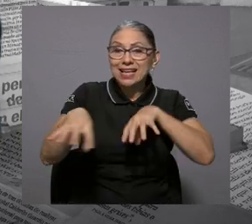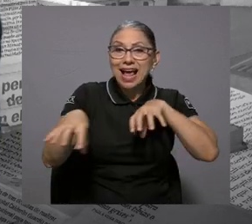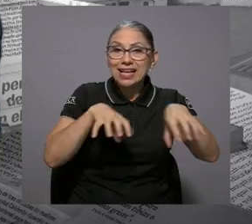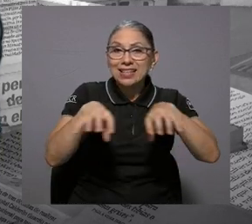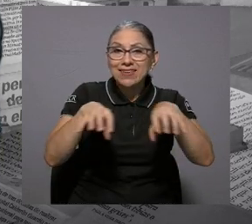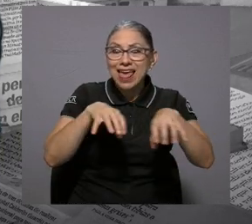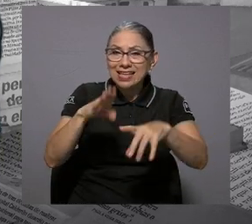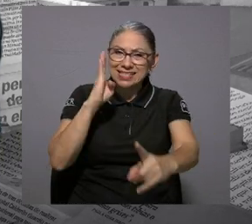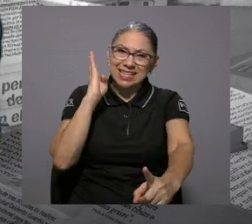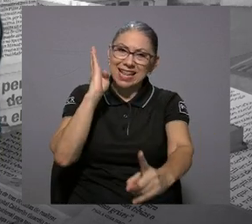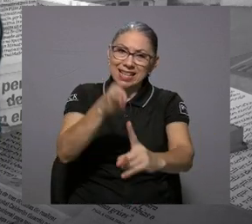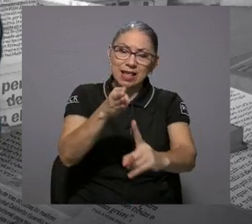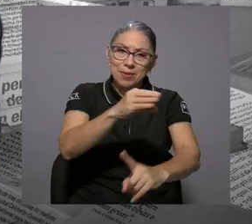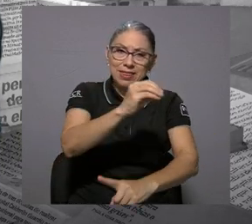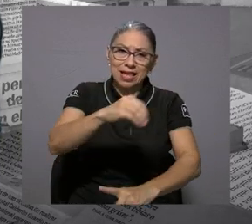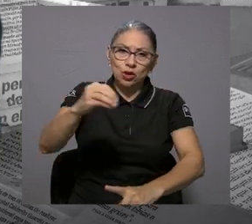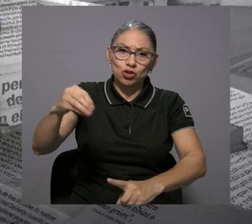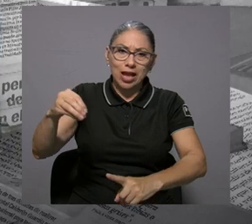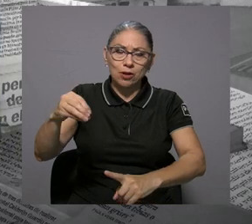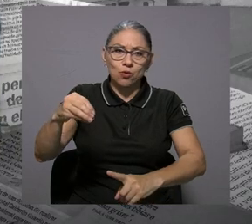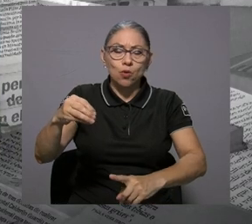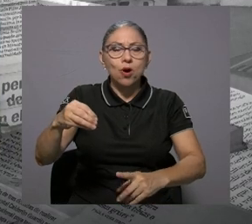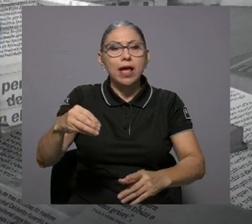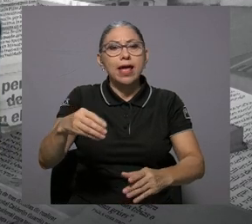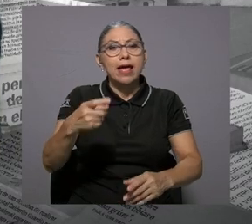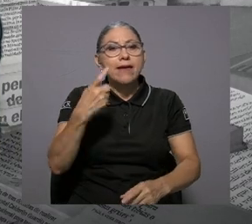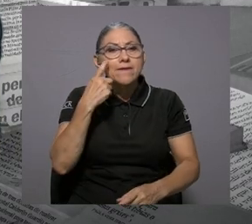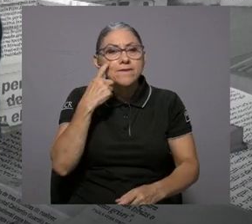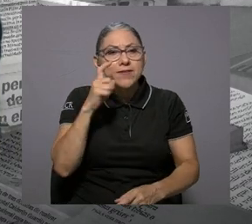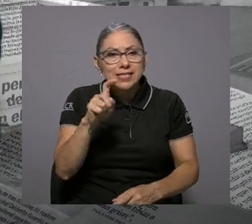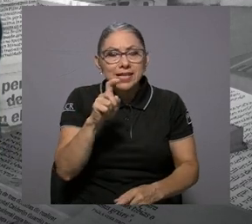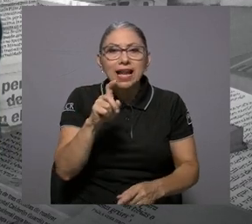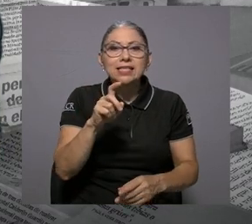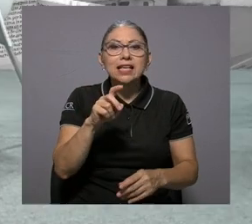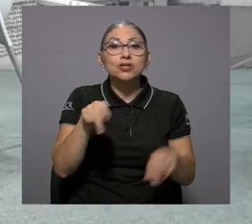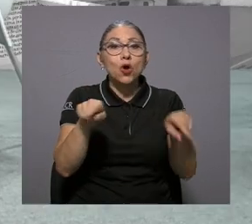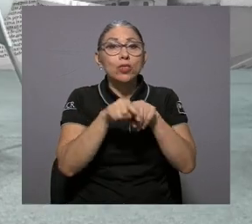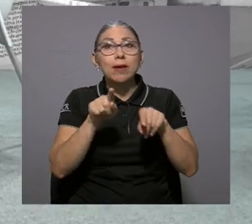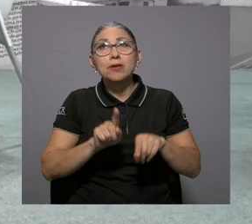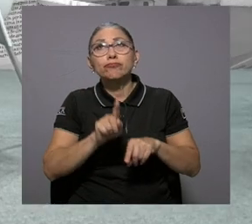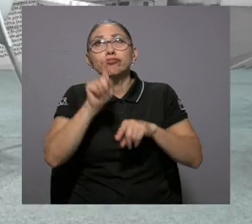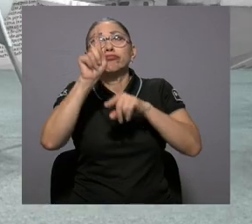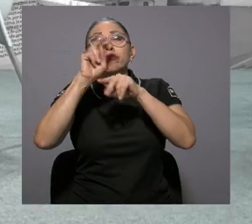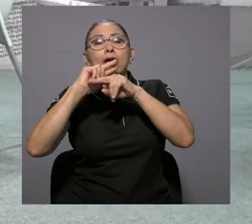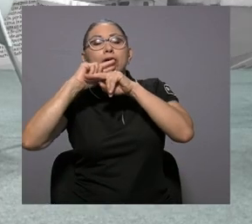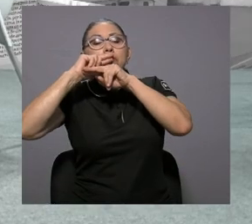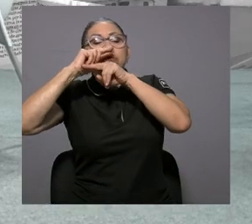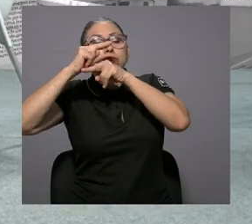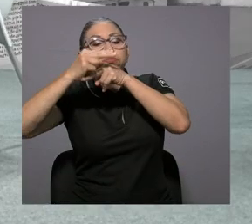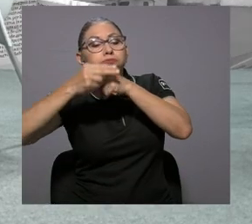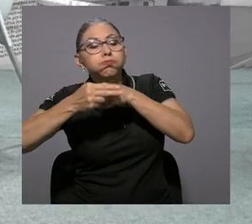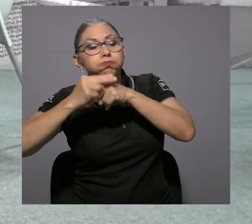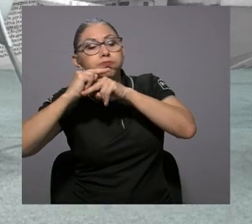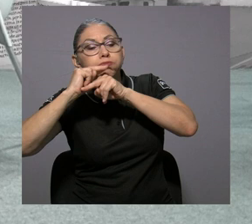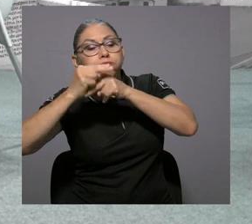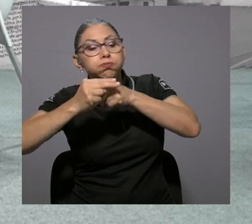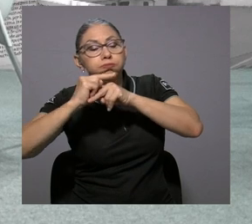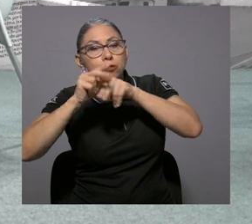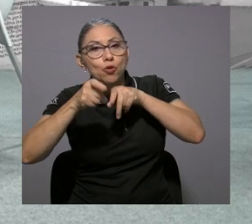océano, fiscalización, control satelital, apoyo a la